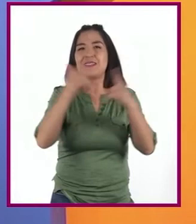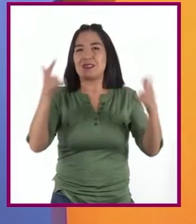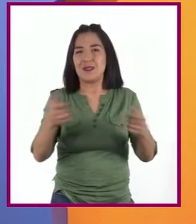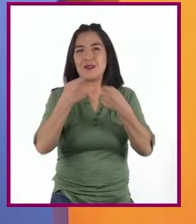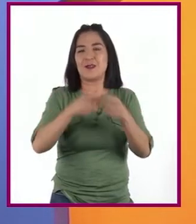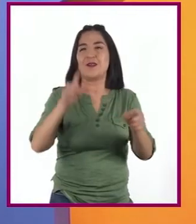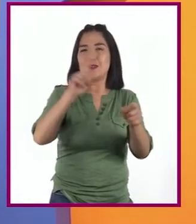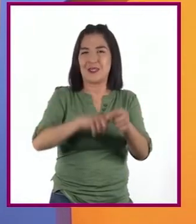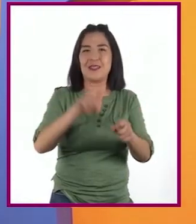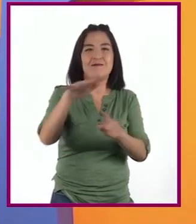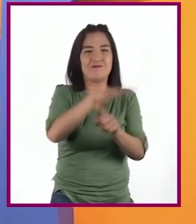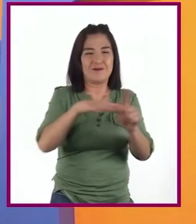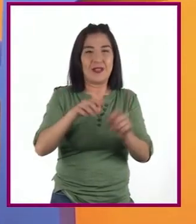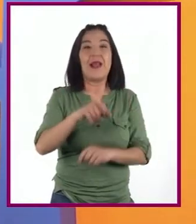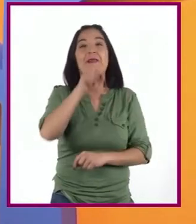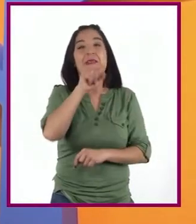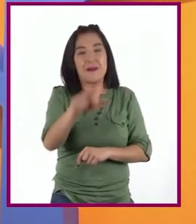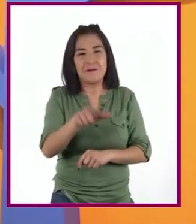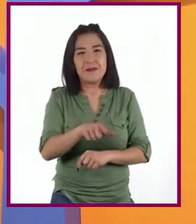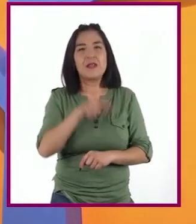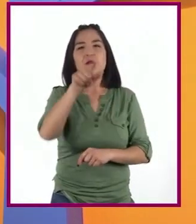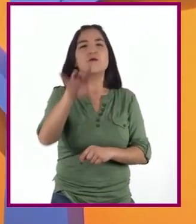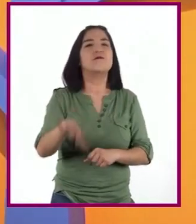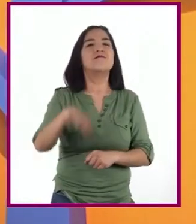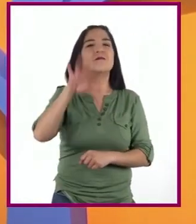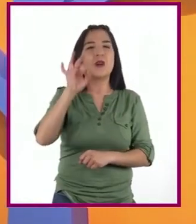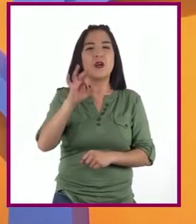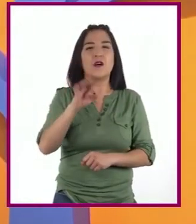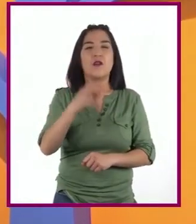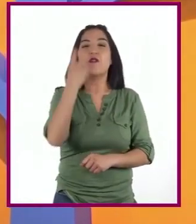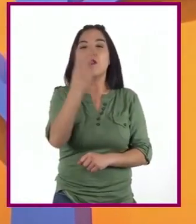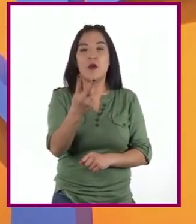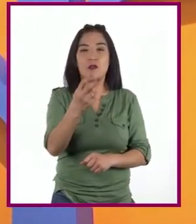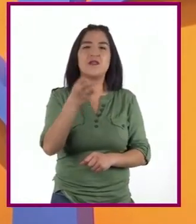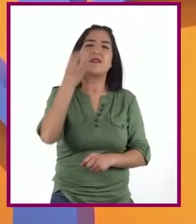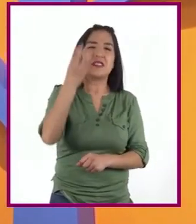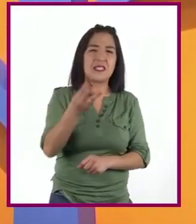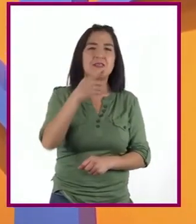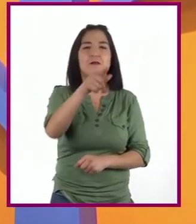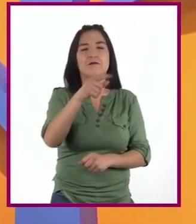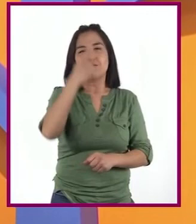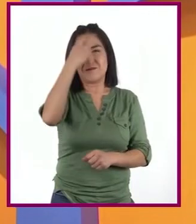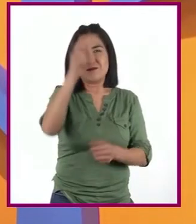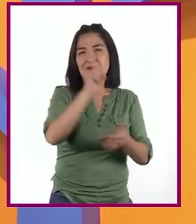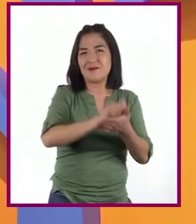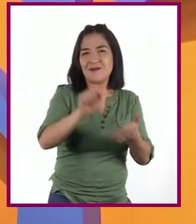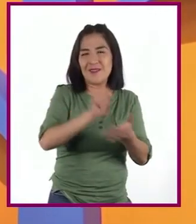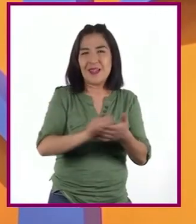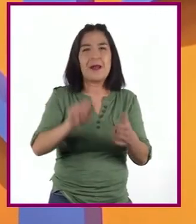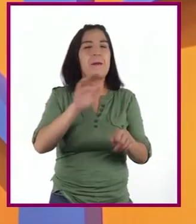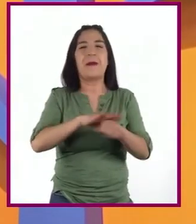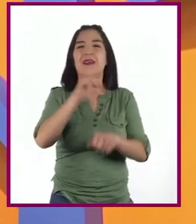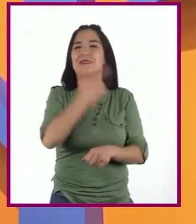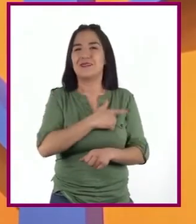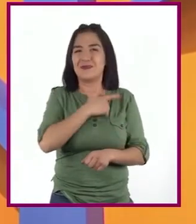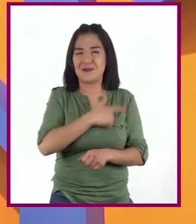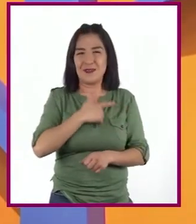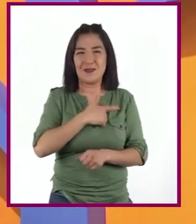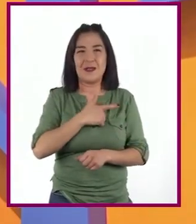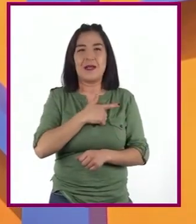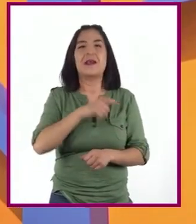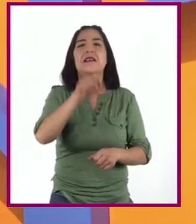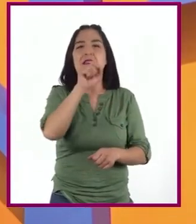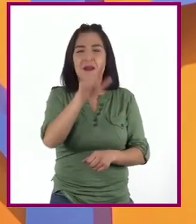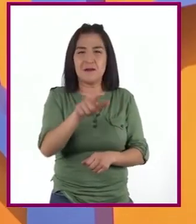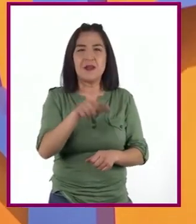que lo enmarca. Además, elijan a 2 o 3 de sus autores más representativos y